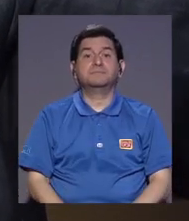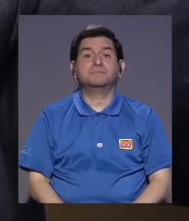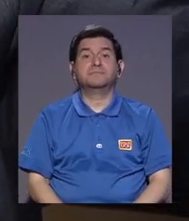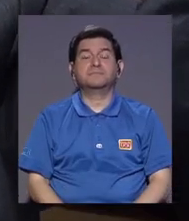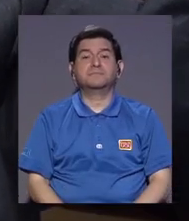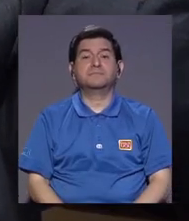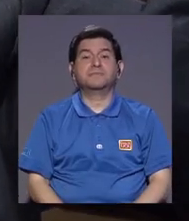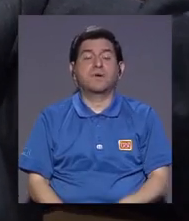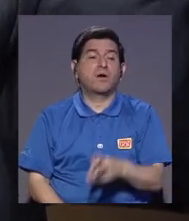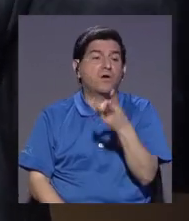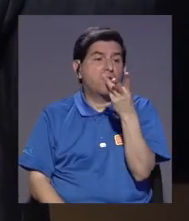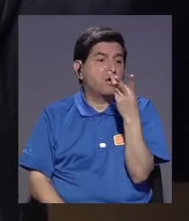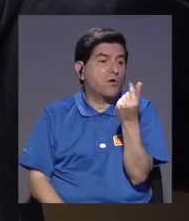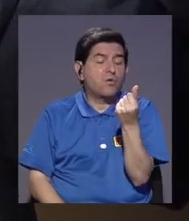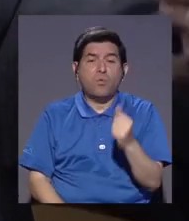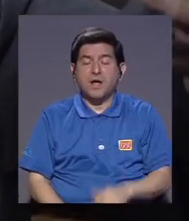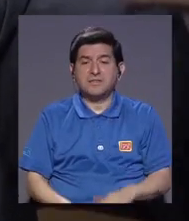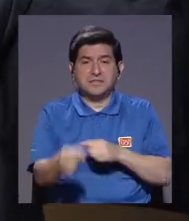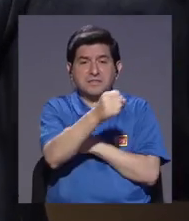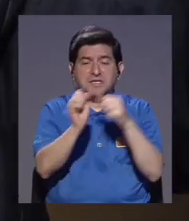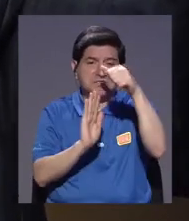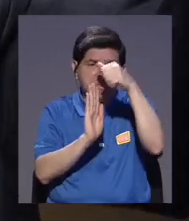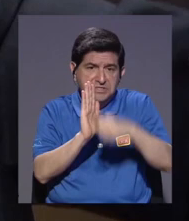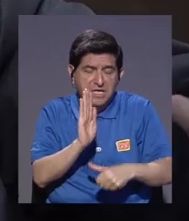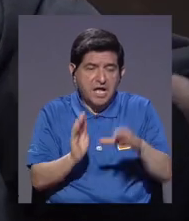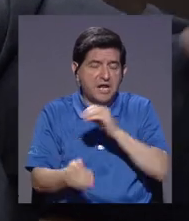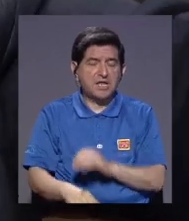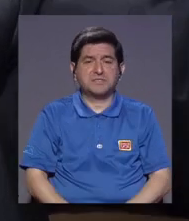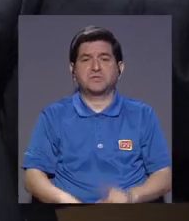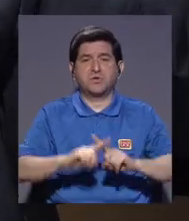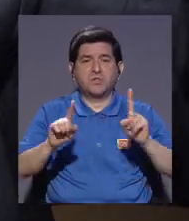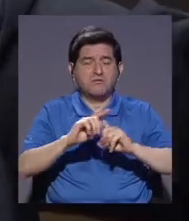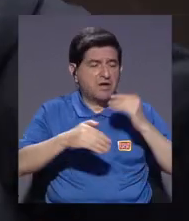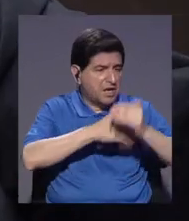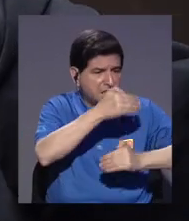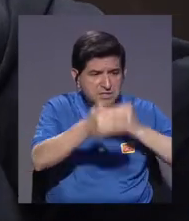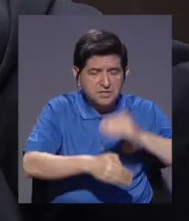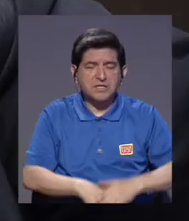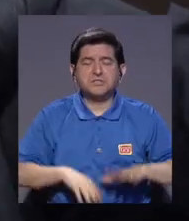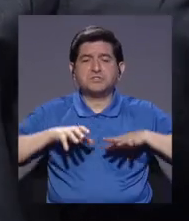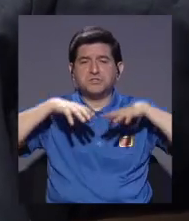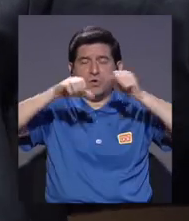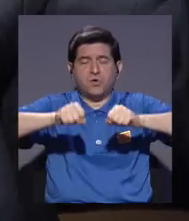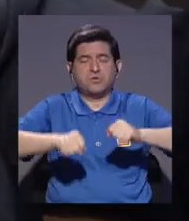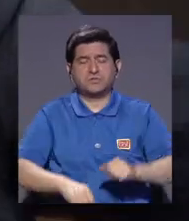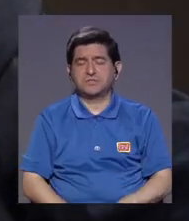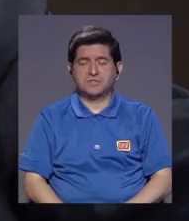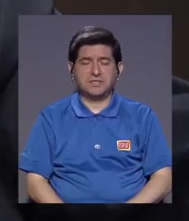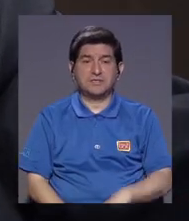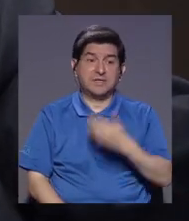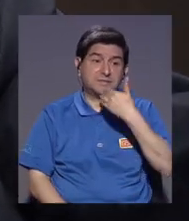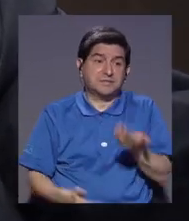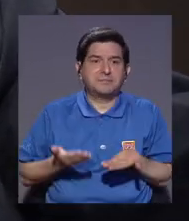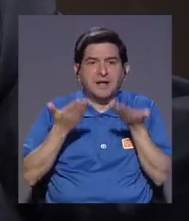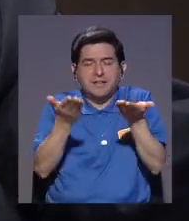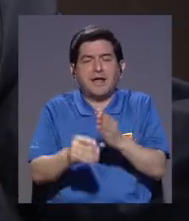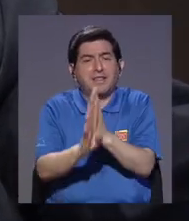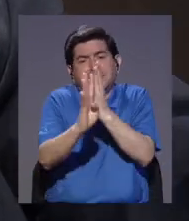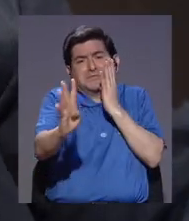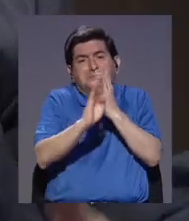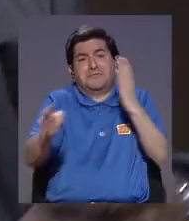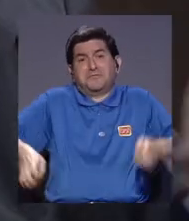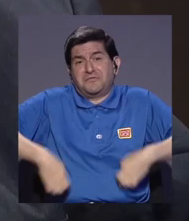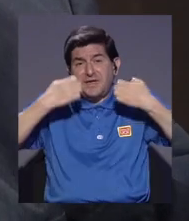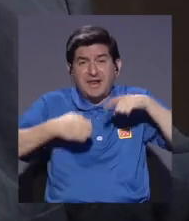se cuantas quirófanos cuántas operaciones cuantas citas mal dadas cuantas filas